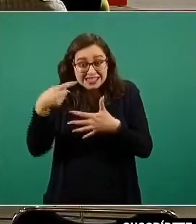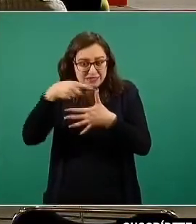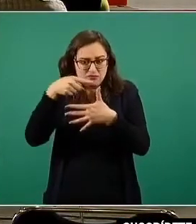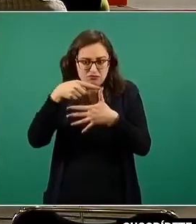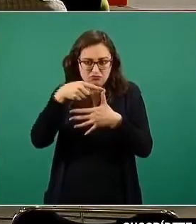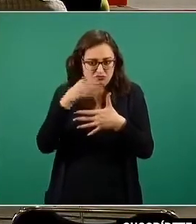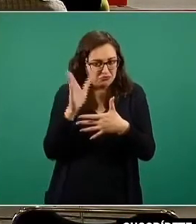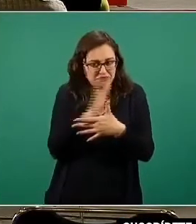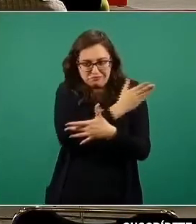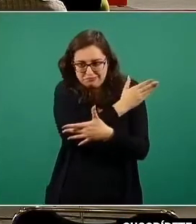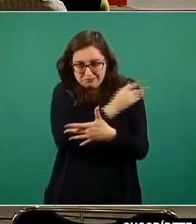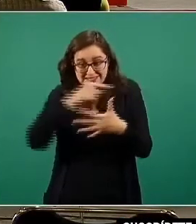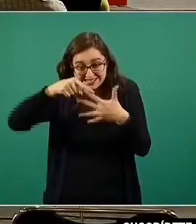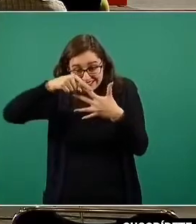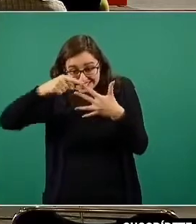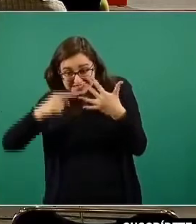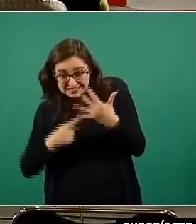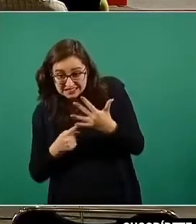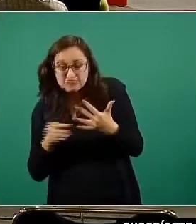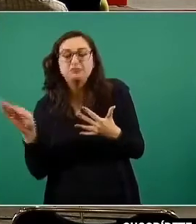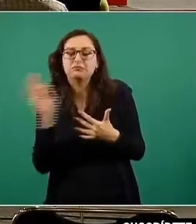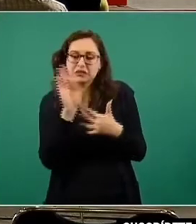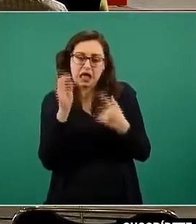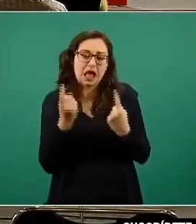pueden ser los que induzcan la alergia.